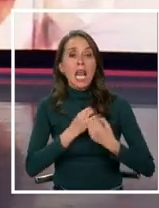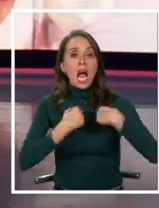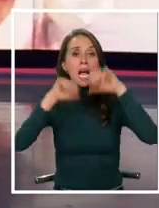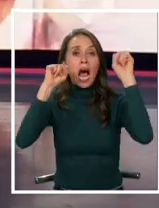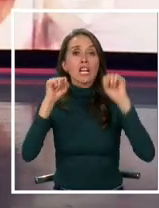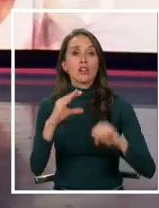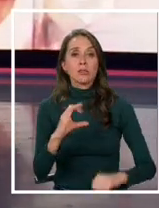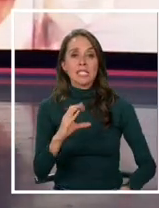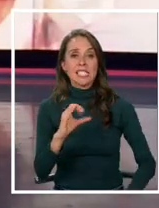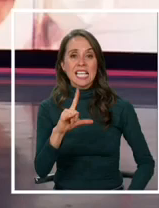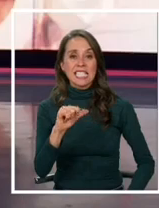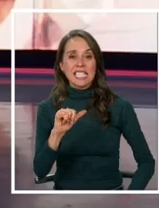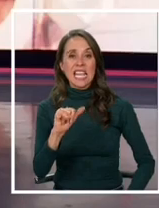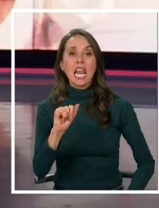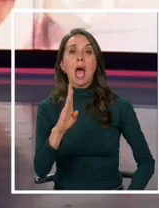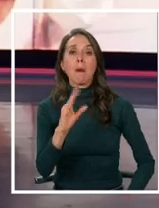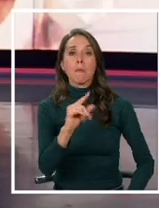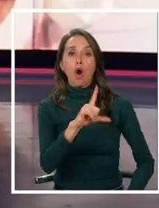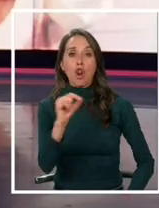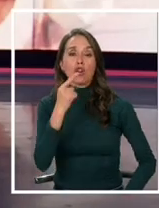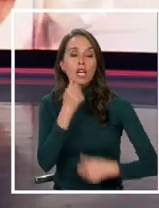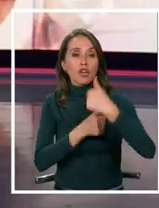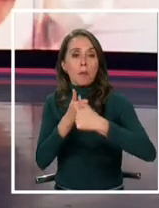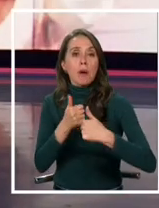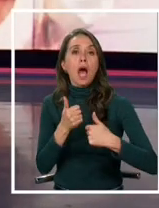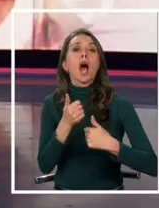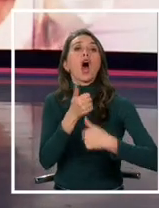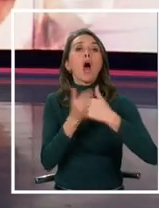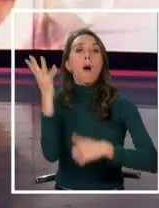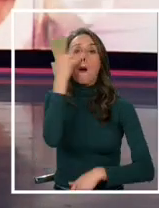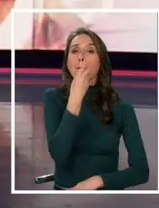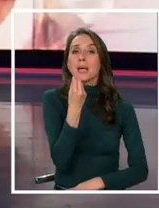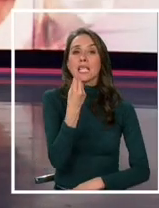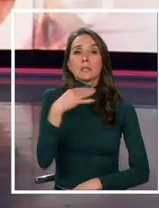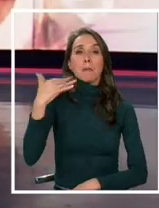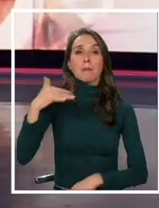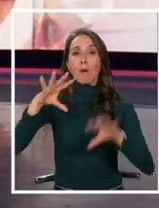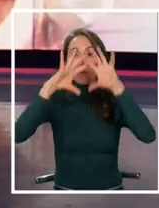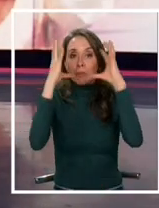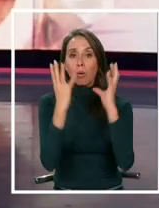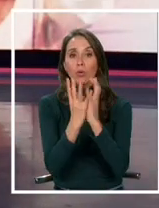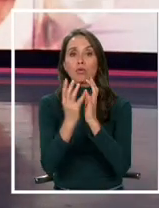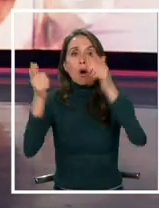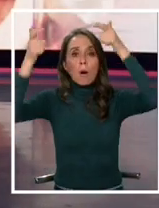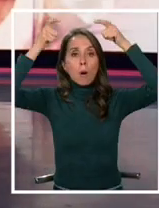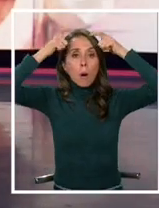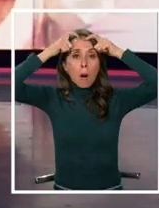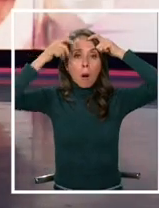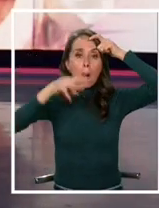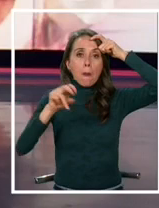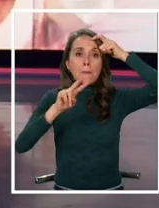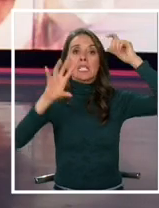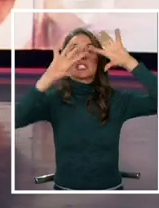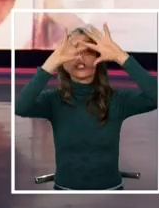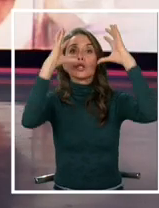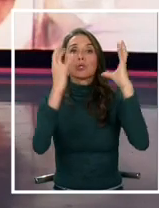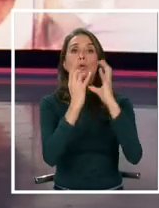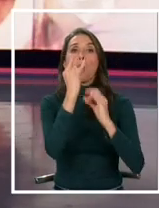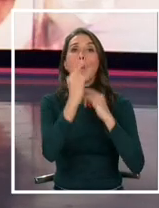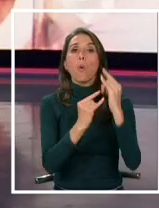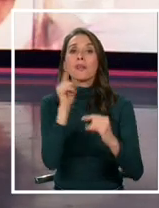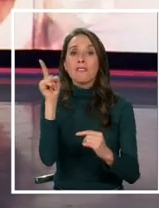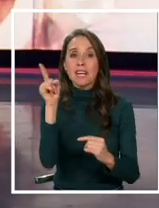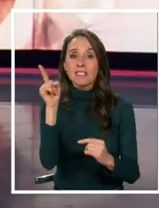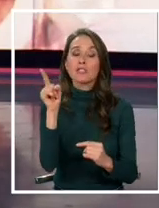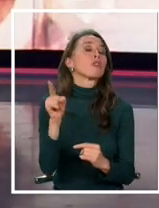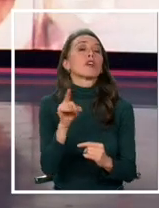propuso entonces triunfar en el concurso de belleza más importante y logró ser Miss Universo hace 35 años sorprendió a millones de chilenos que celebraron